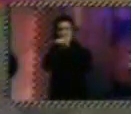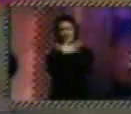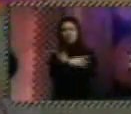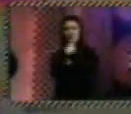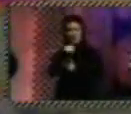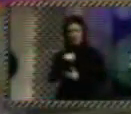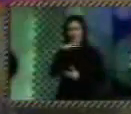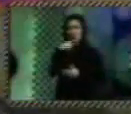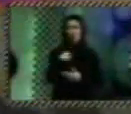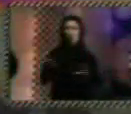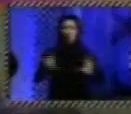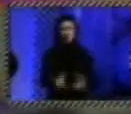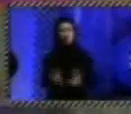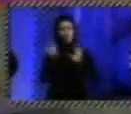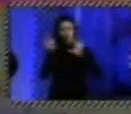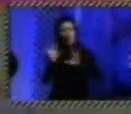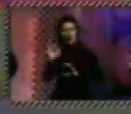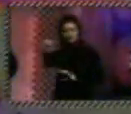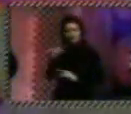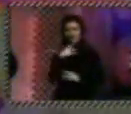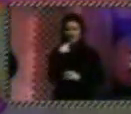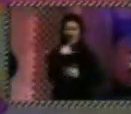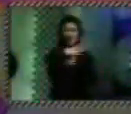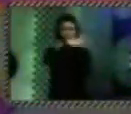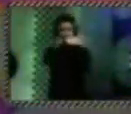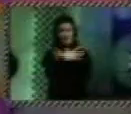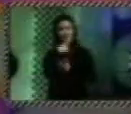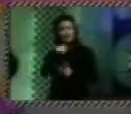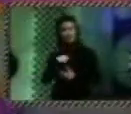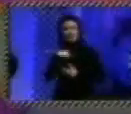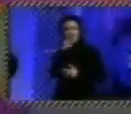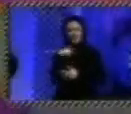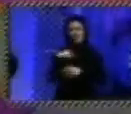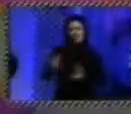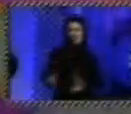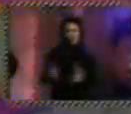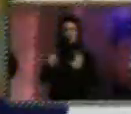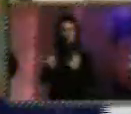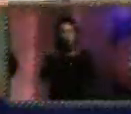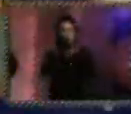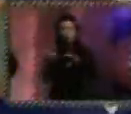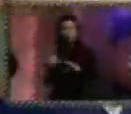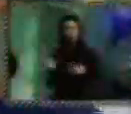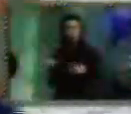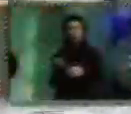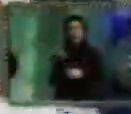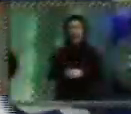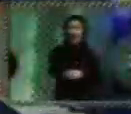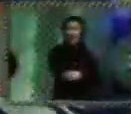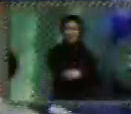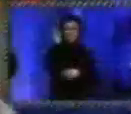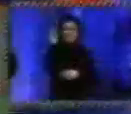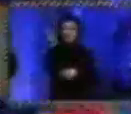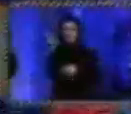porque tengo el culo repito. Mariposa me suelen decir, porque tengo el culo repito. La pipa del